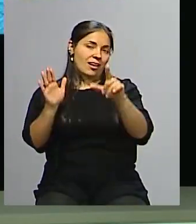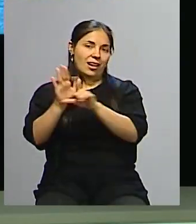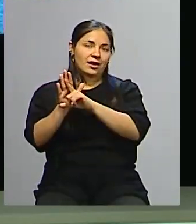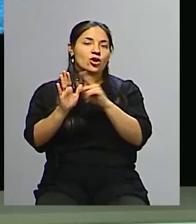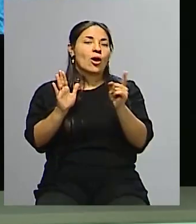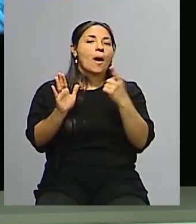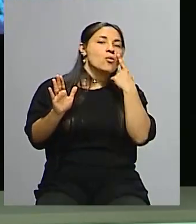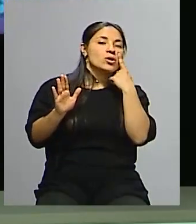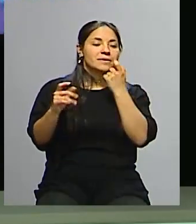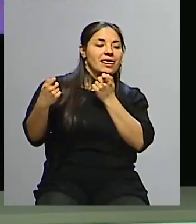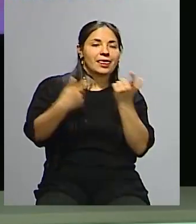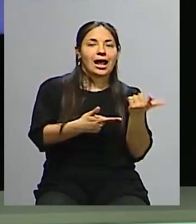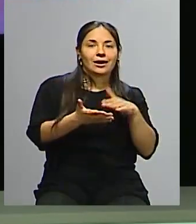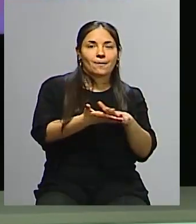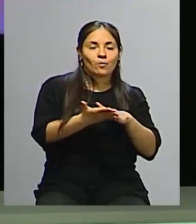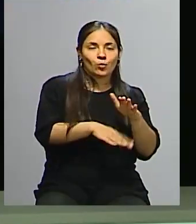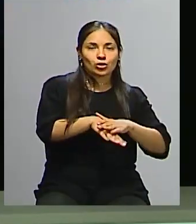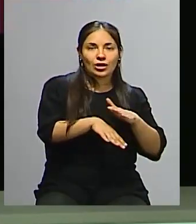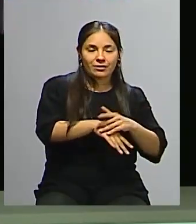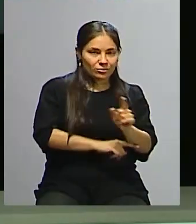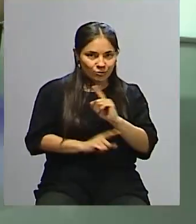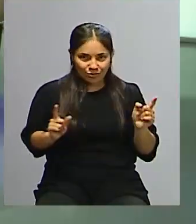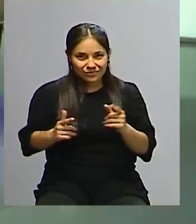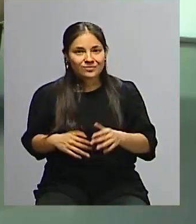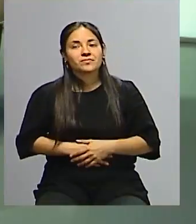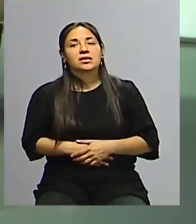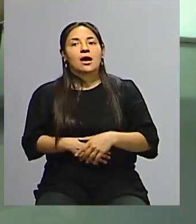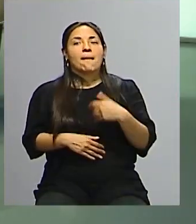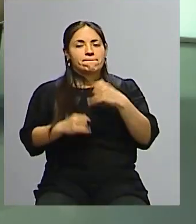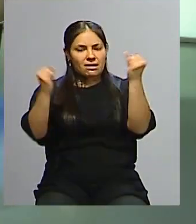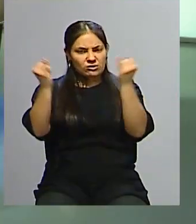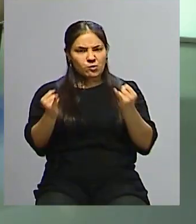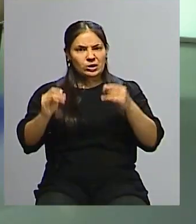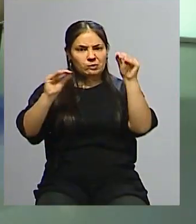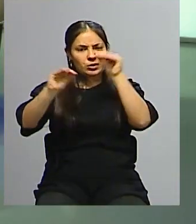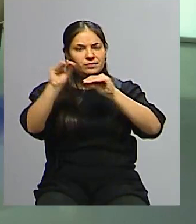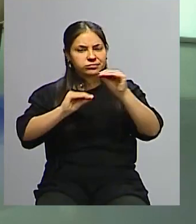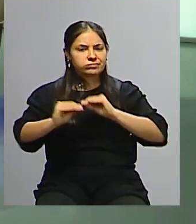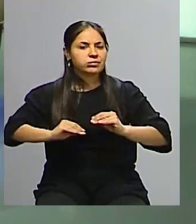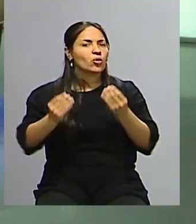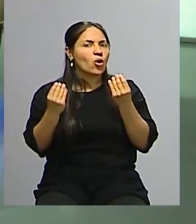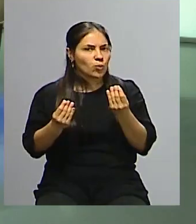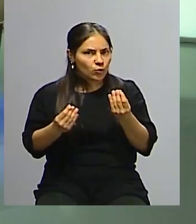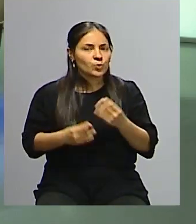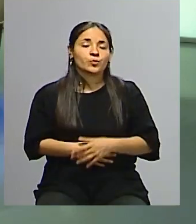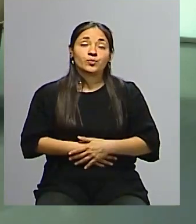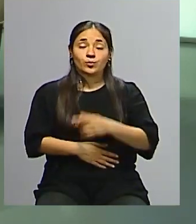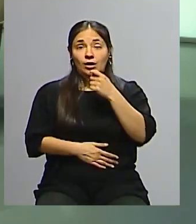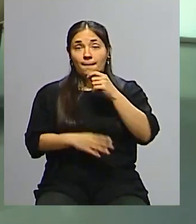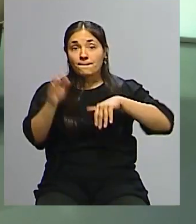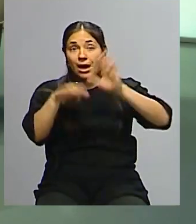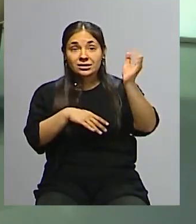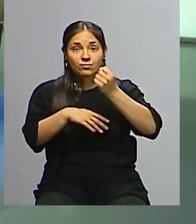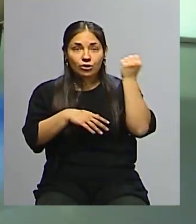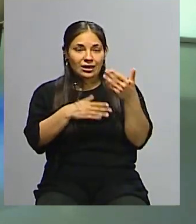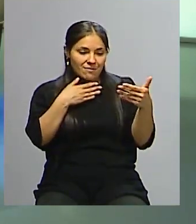la municipalidad satisfacerlas. ¿Cómo se generan los presupuestos? Digo, teniendo en cuenta, vos, Mónica, decís que por ahí el municipal es el más